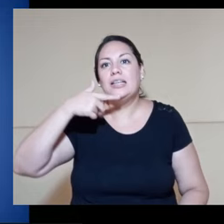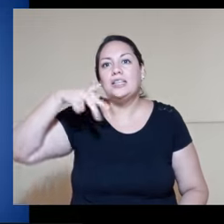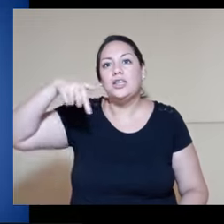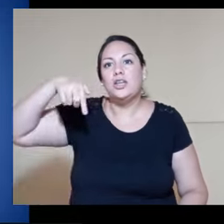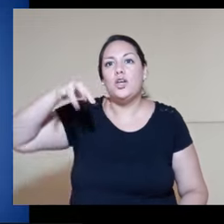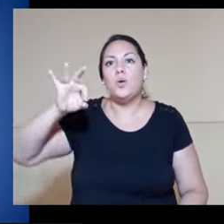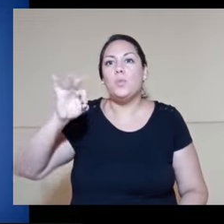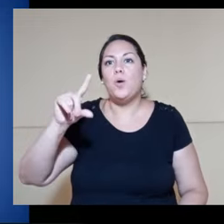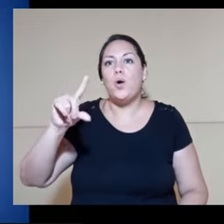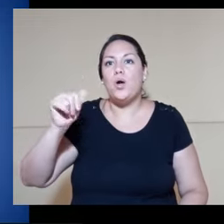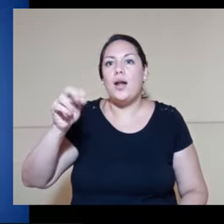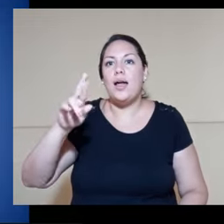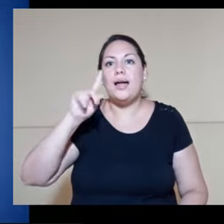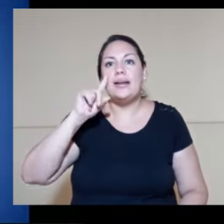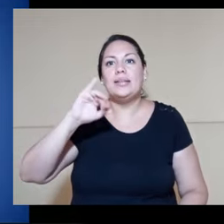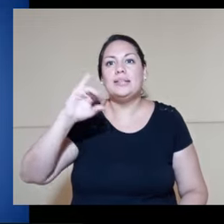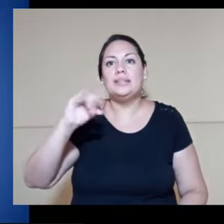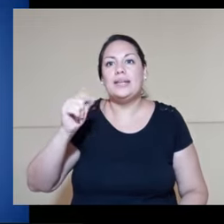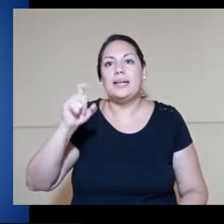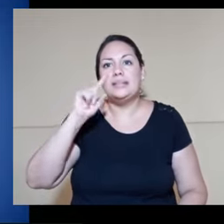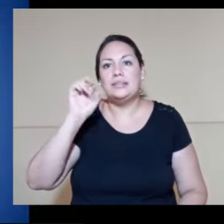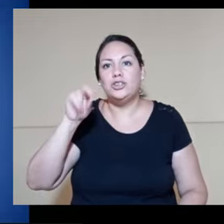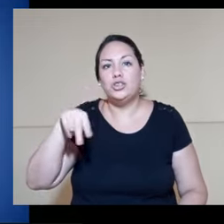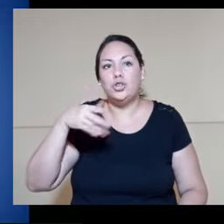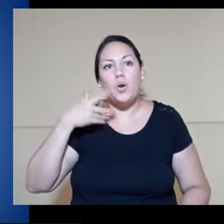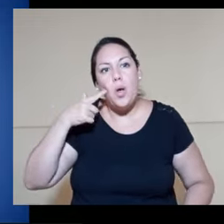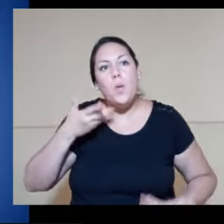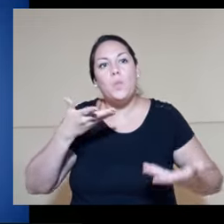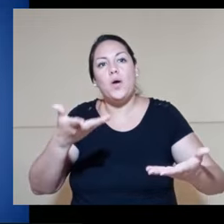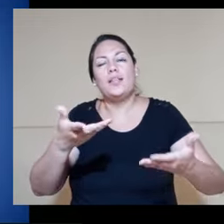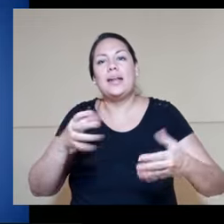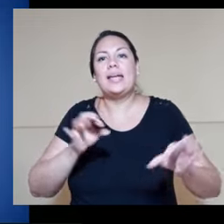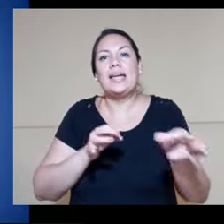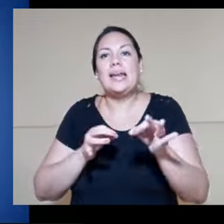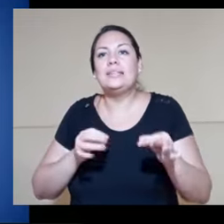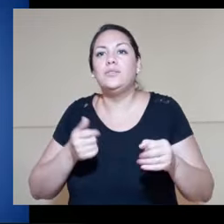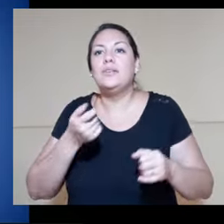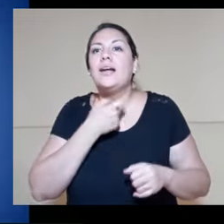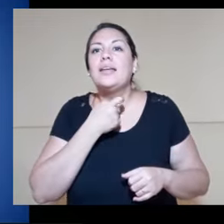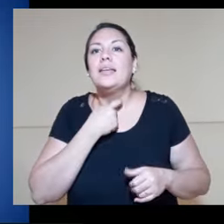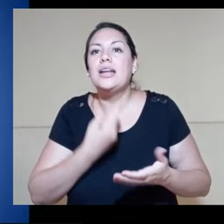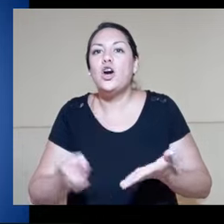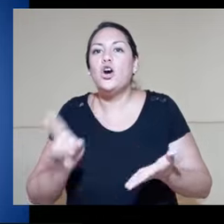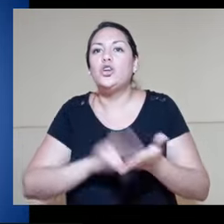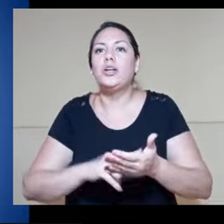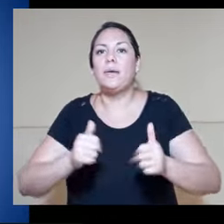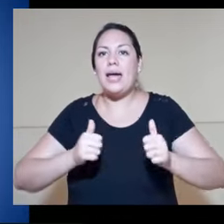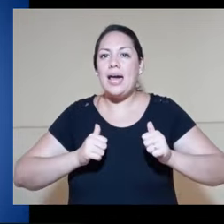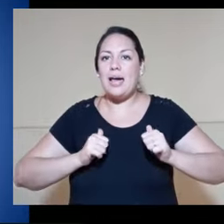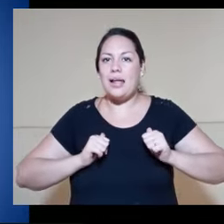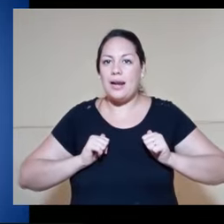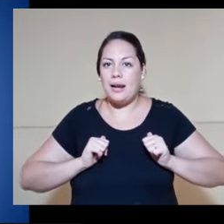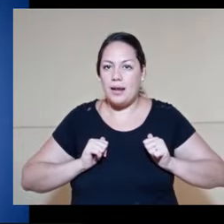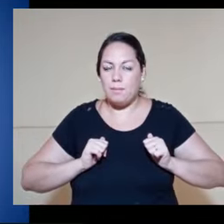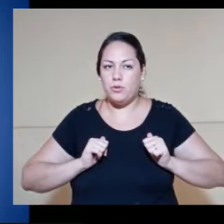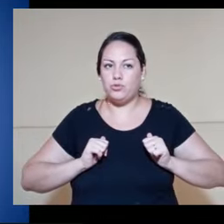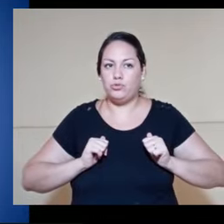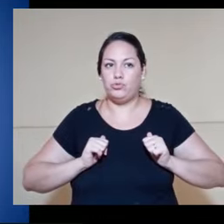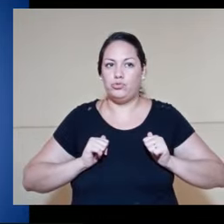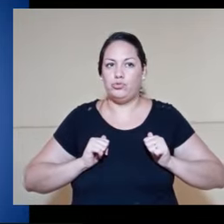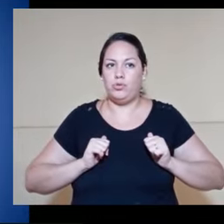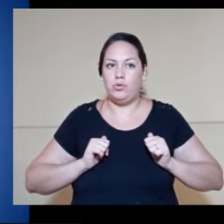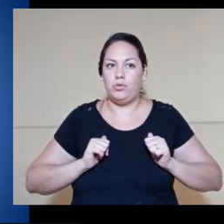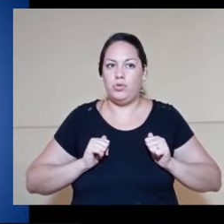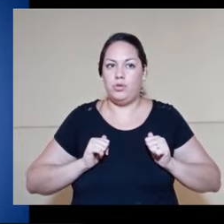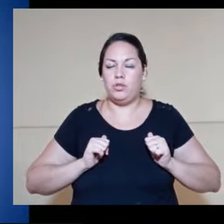indicando que la célula está tratando de volver a la normalidad o al reposo. Y fíjense